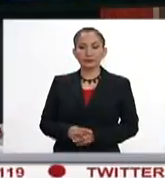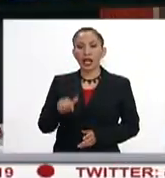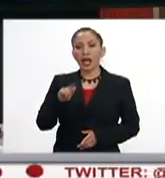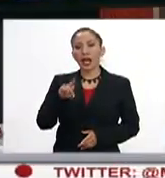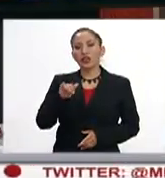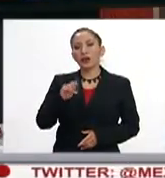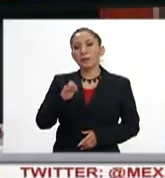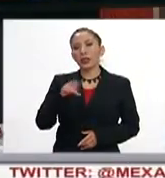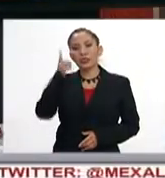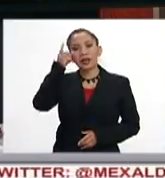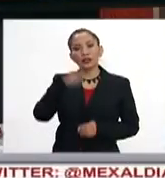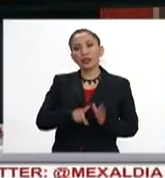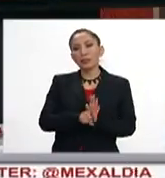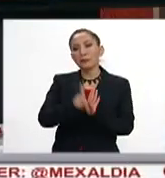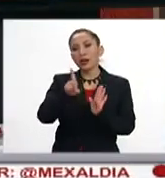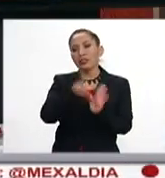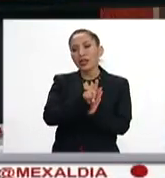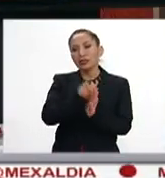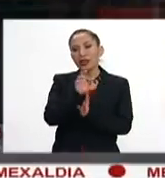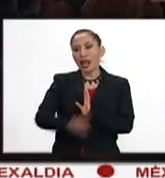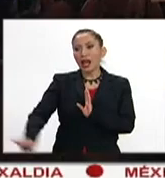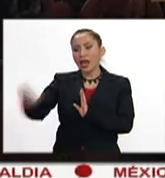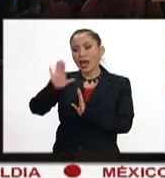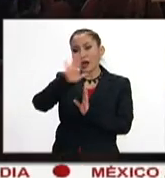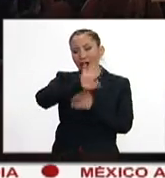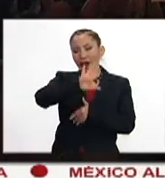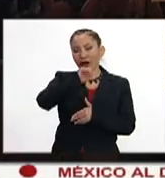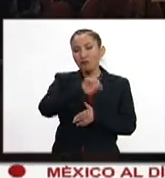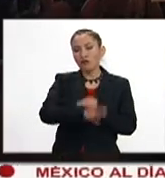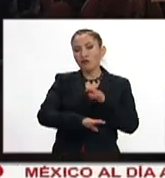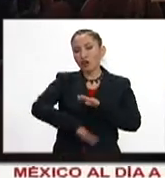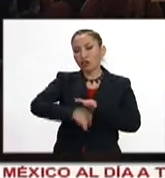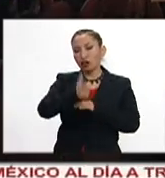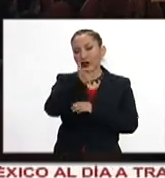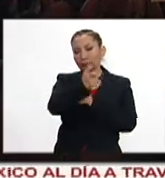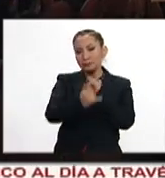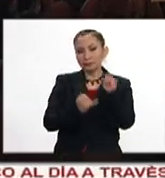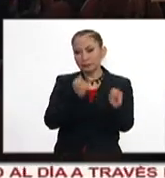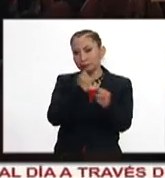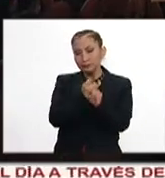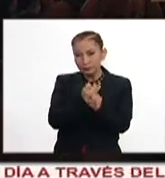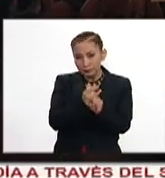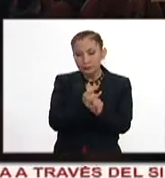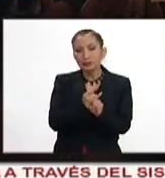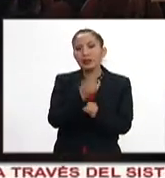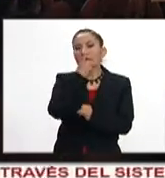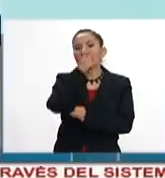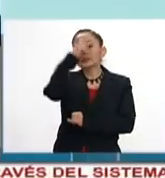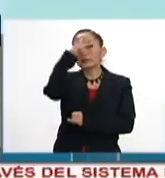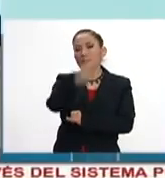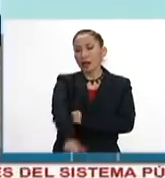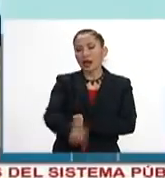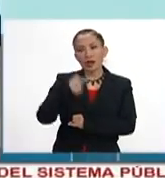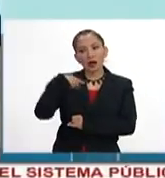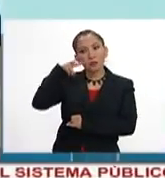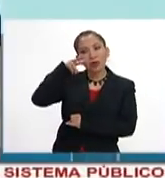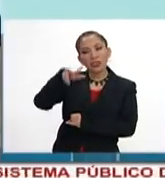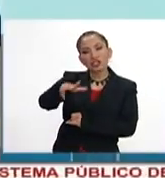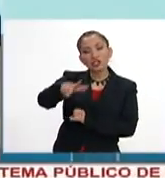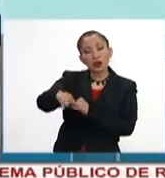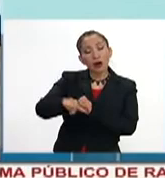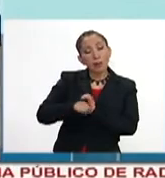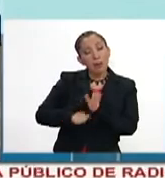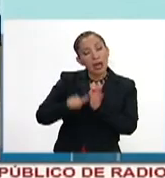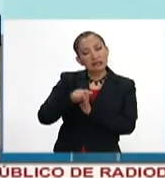Alejandro Werner, director del Departamento del Hemisferio Occidental del Fondo Monetario Internacional, dijo que México va a enfrentar 18 meses